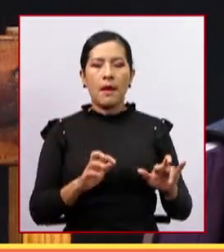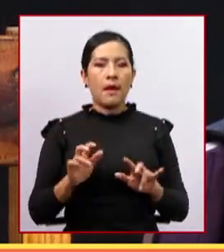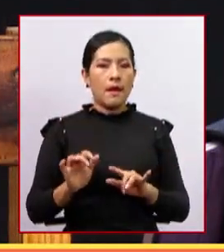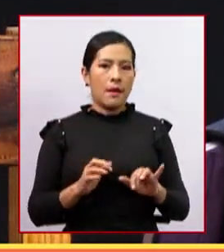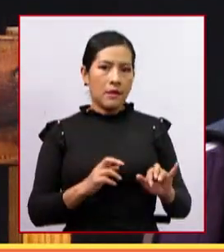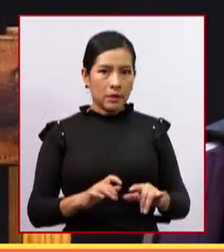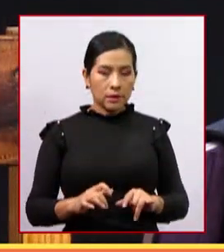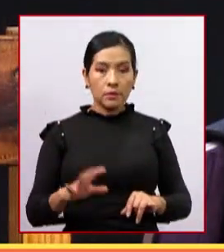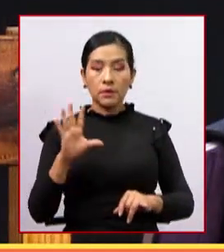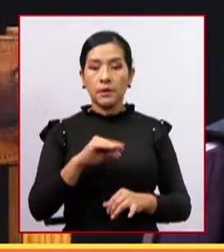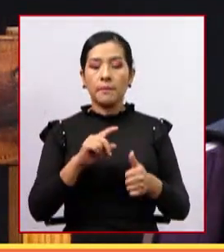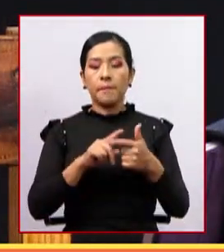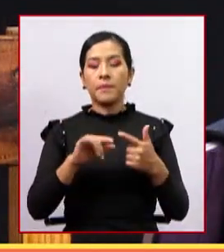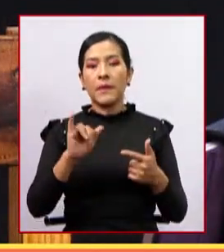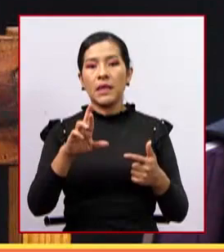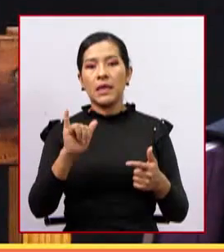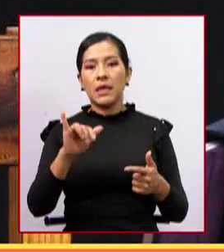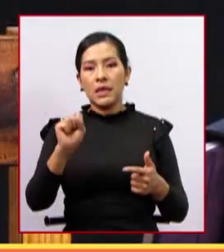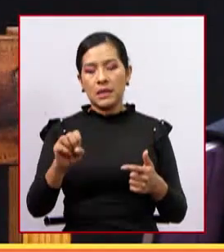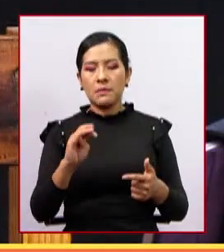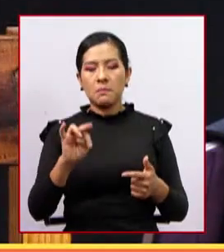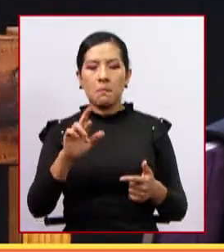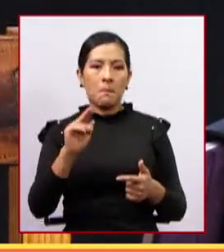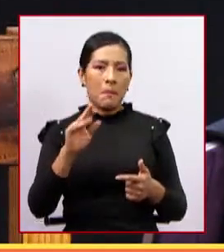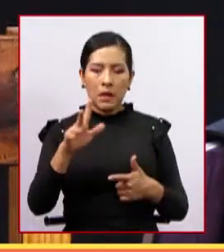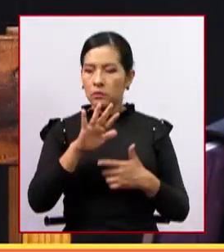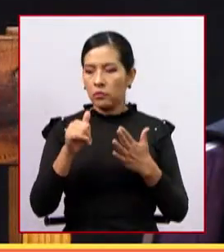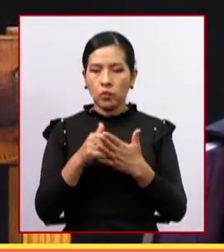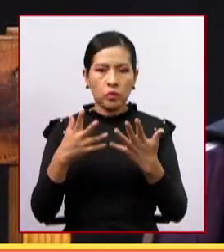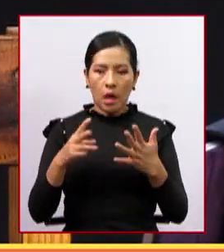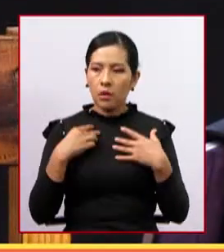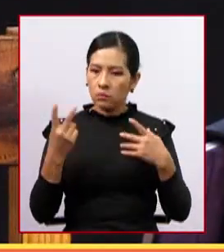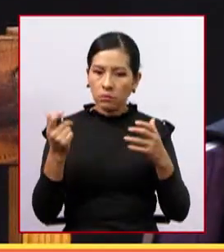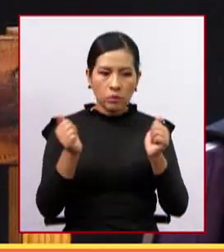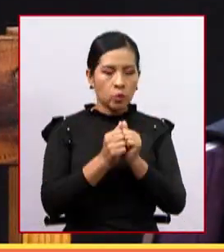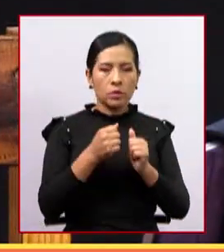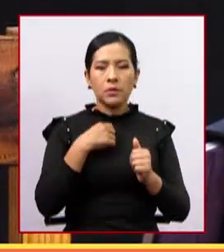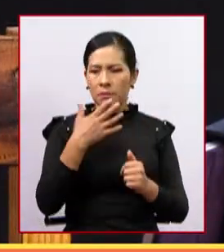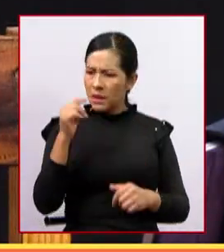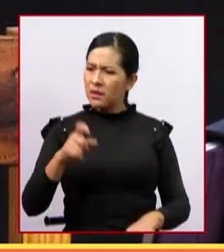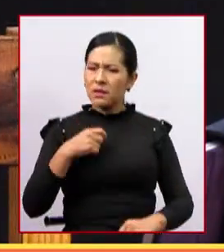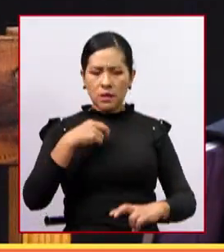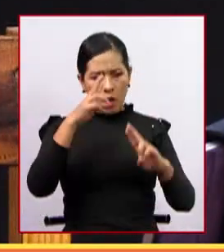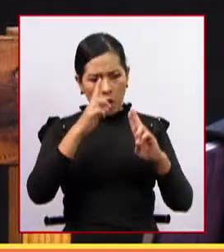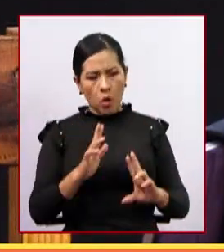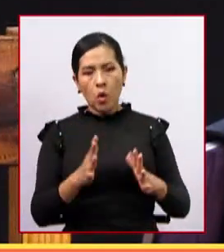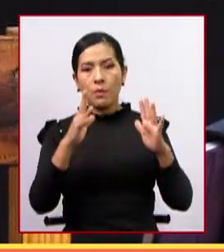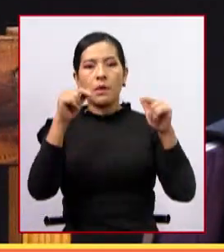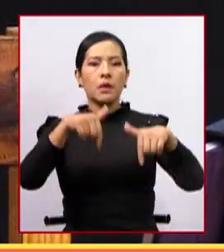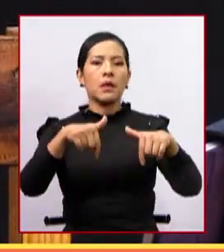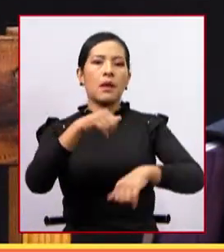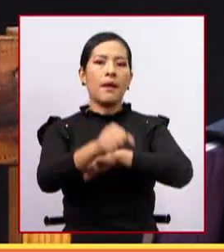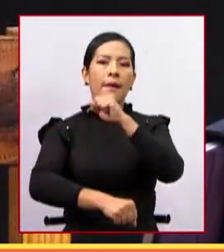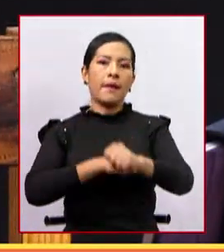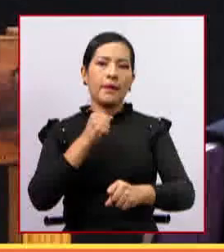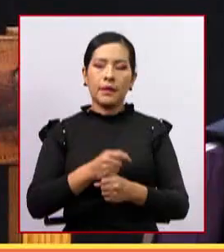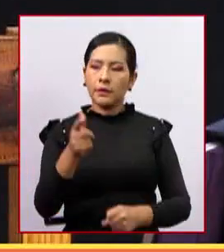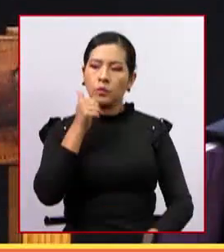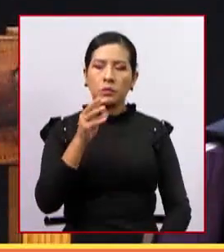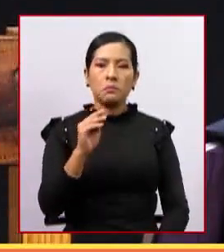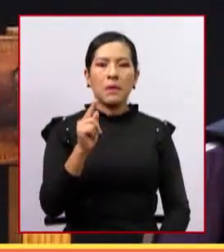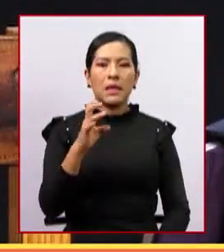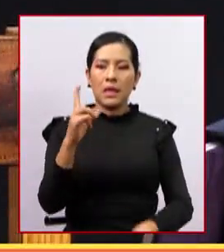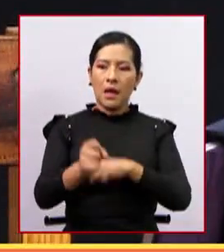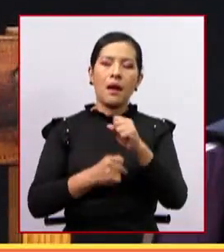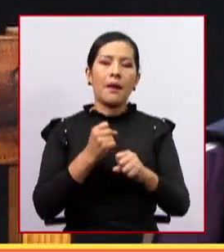y con Iris Mirabal, y hemos dicho, no, tenemos que hacer ya un homenaje, porque este año Matilde cumple